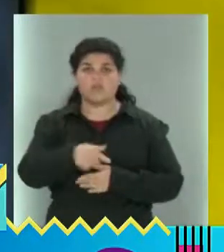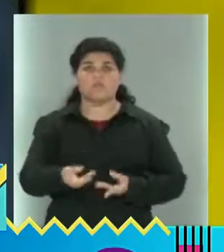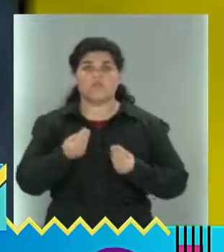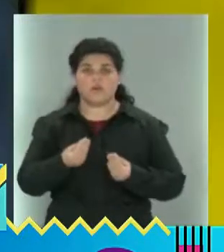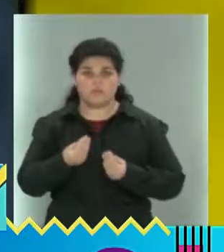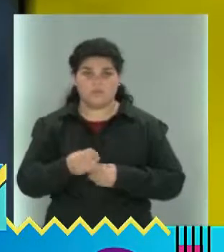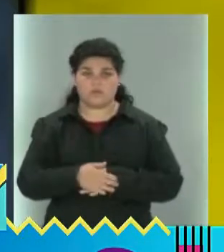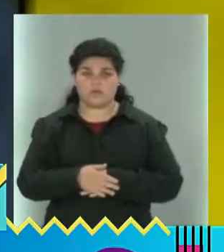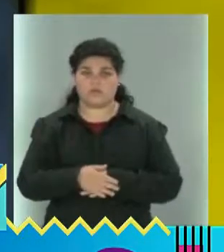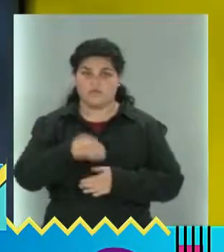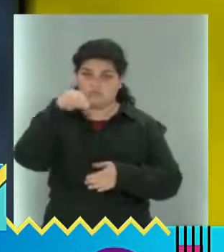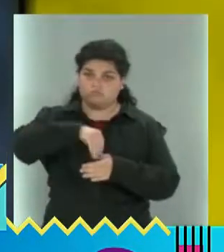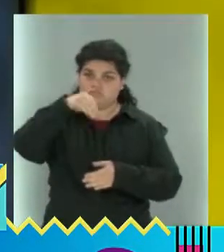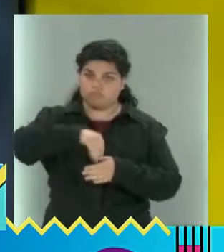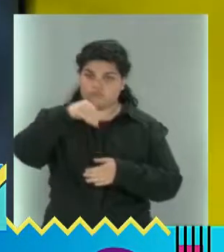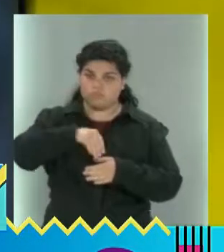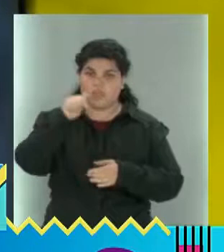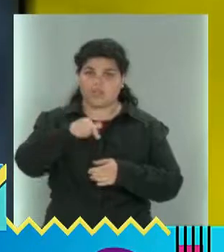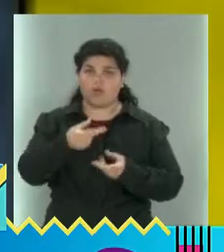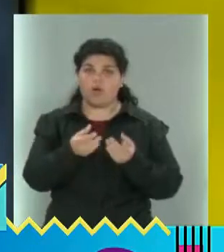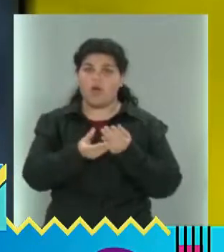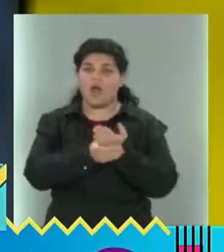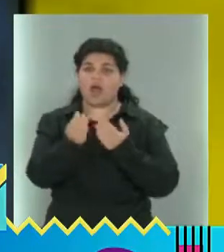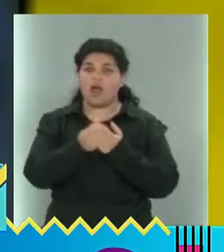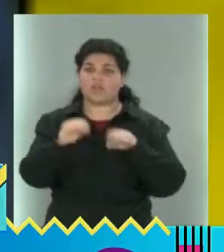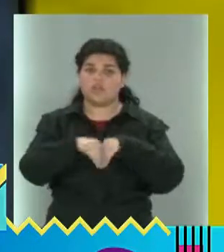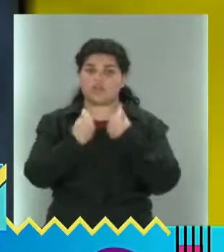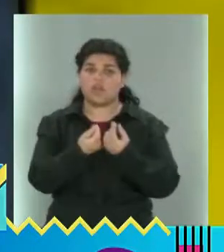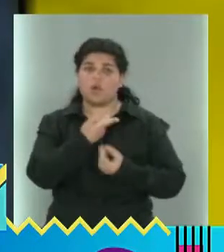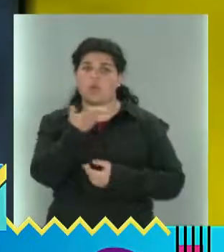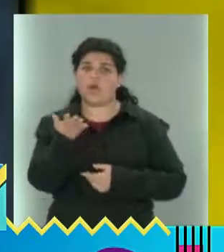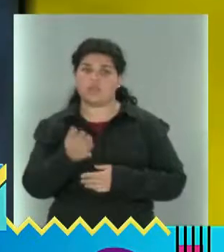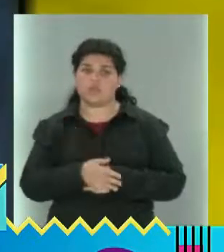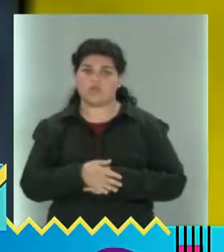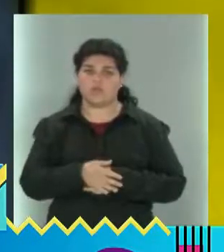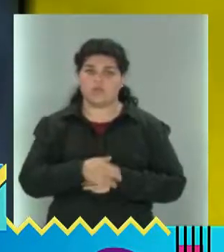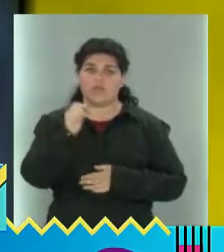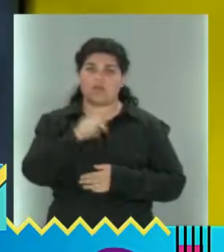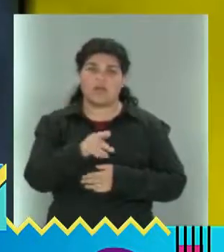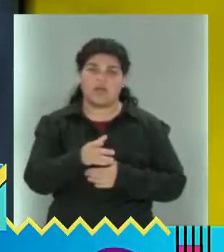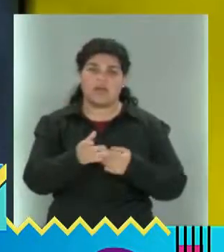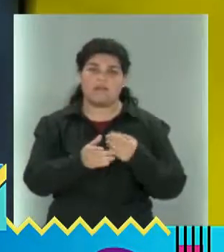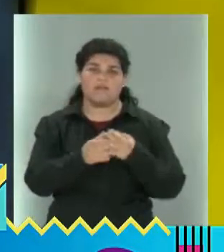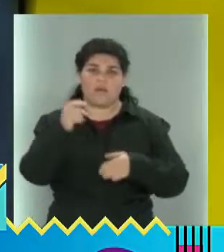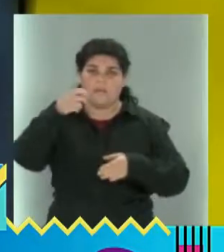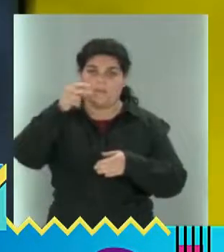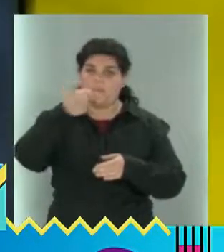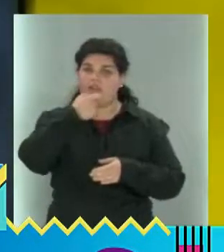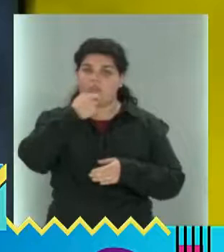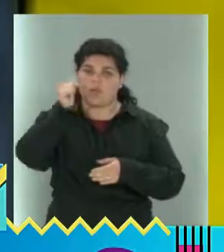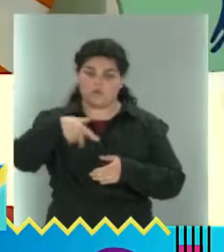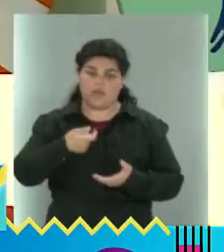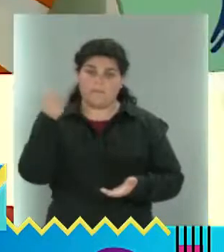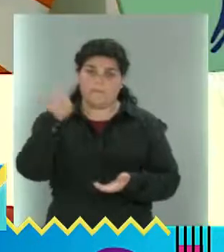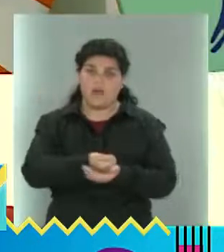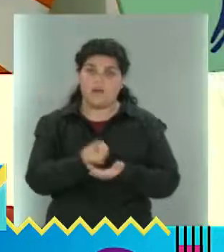uno de los principales costos del petróleo, no es el petróleo entre comillas tiene el costo que es la regalía, lo que nos tienen que pagar a la provincia por extraerlo,